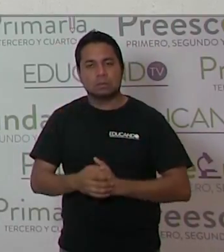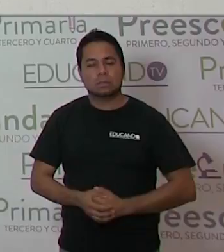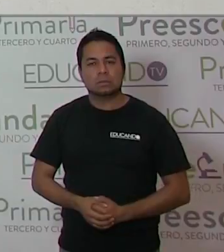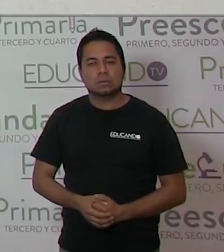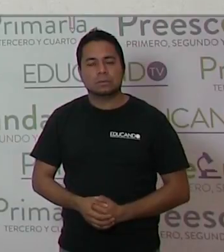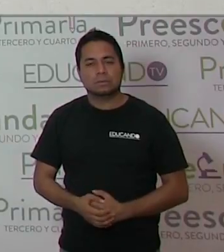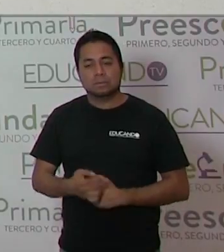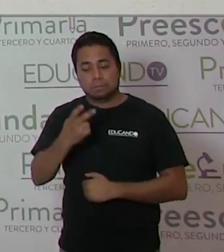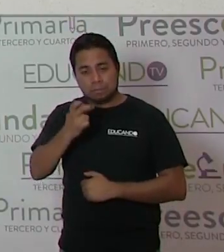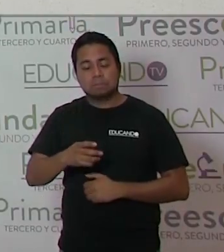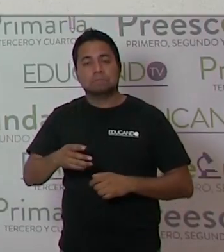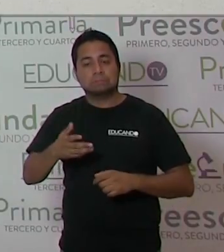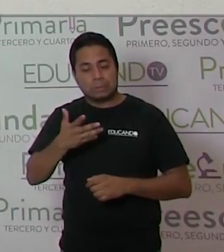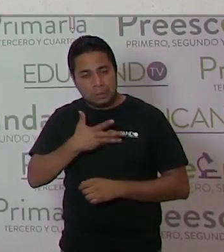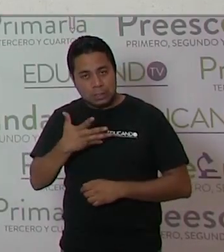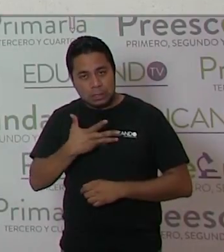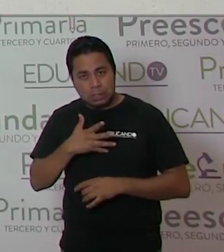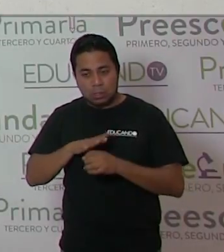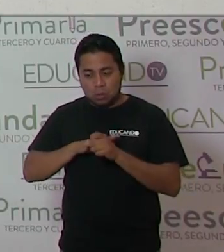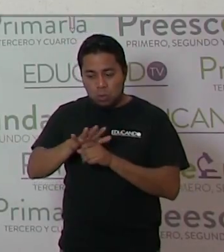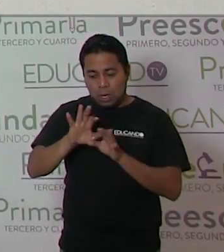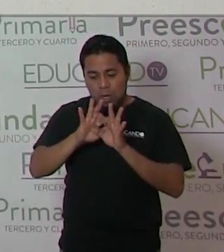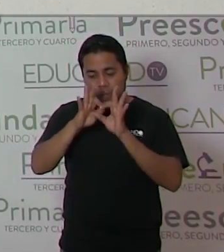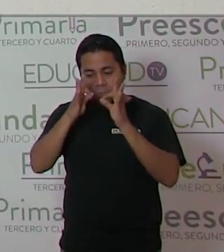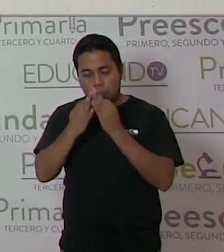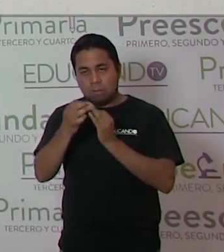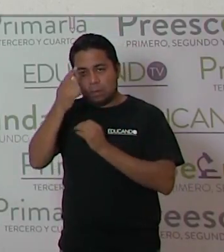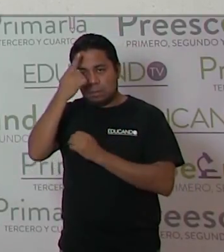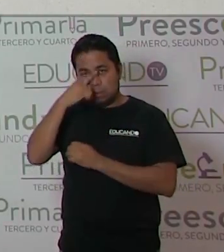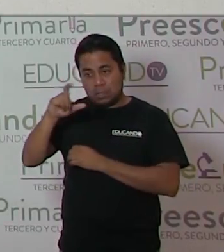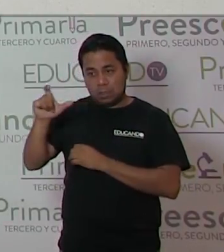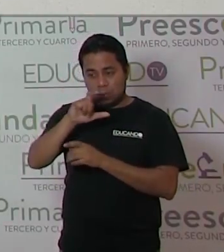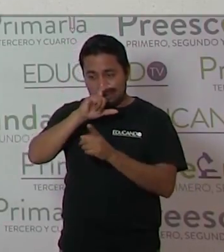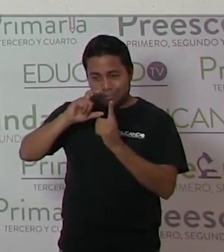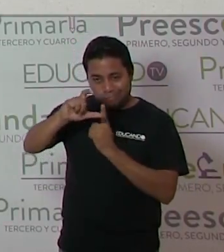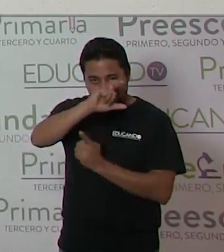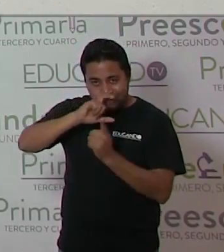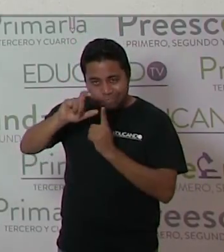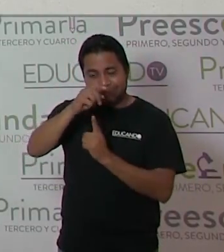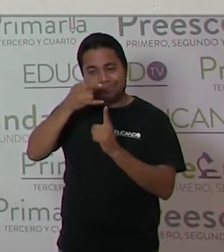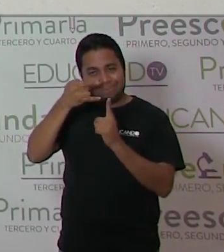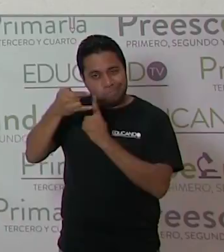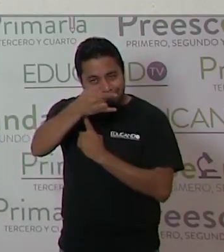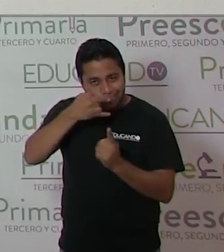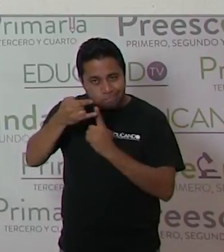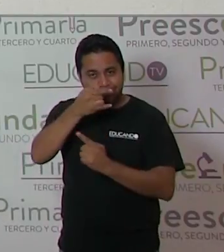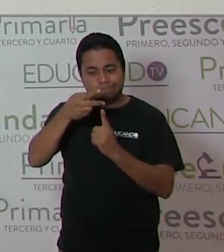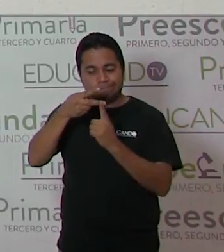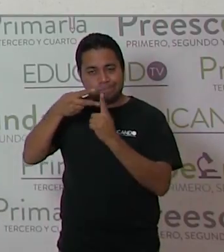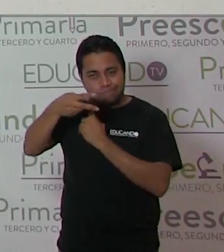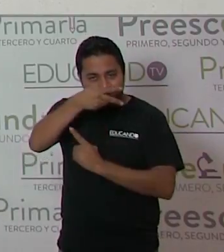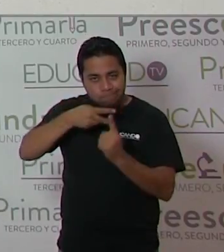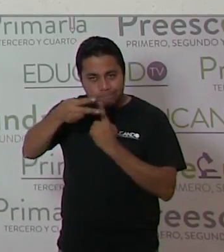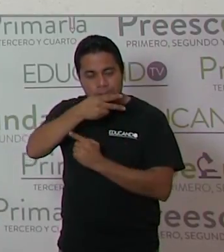Esos son los cuerpos que al girar sobre su propio eje generan